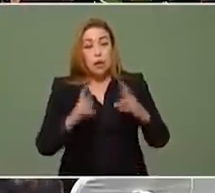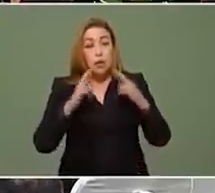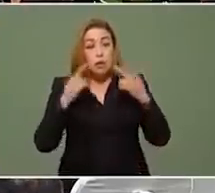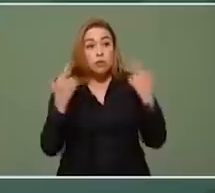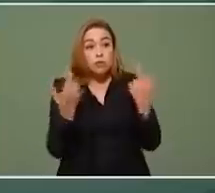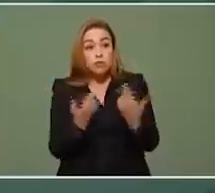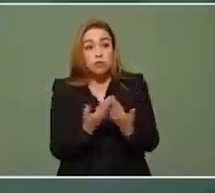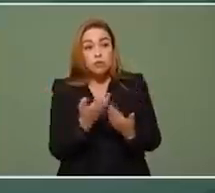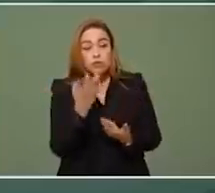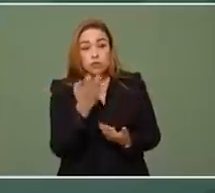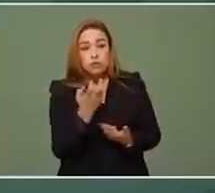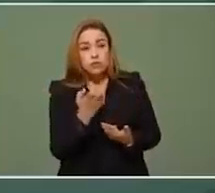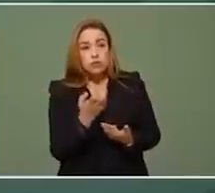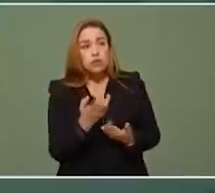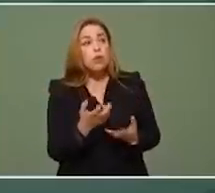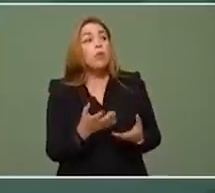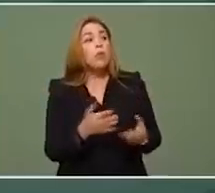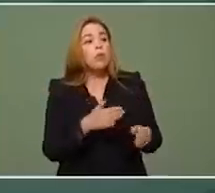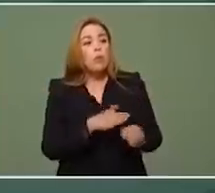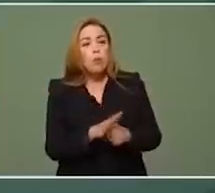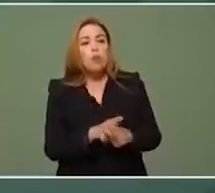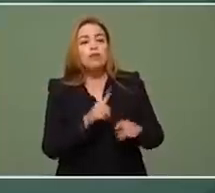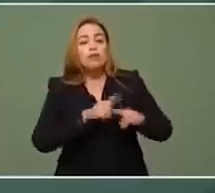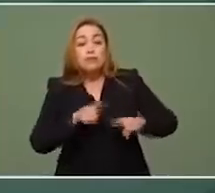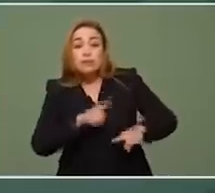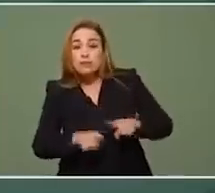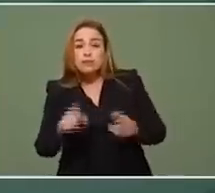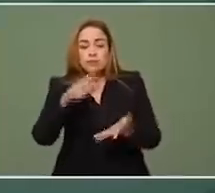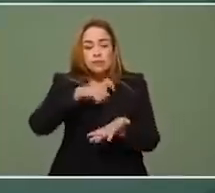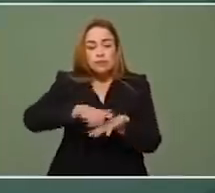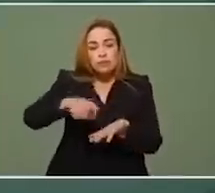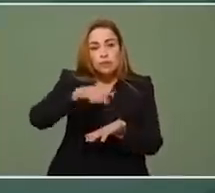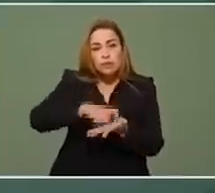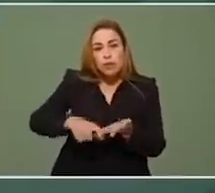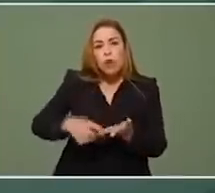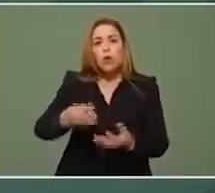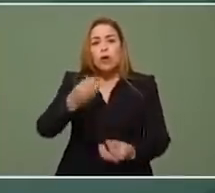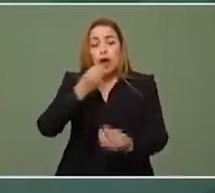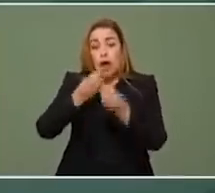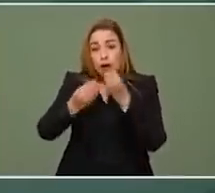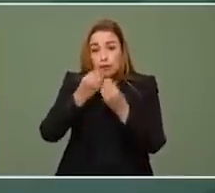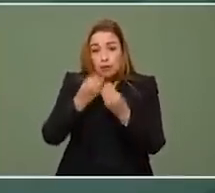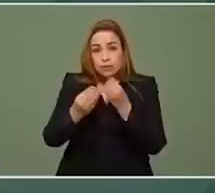las compras las adquisiciones de alimentos